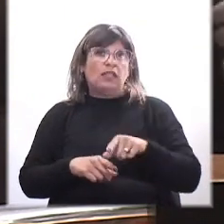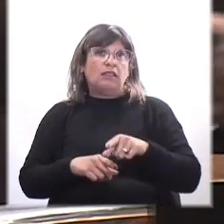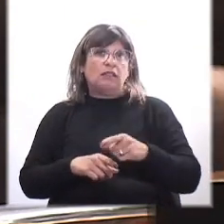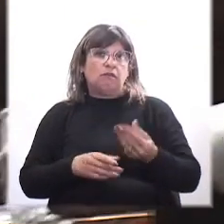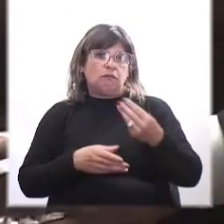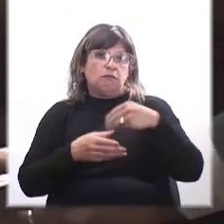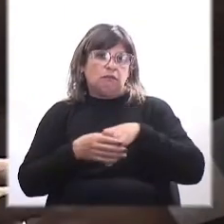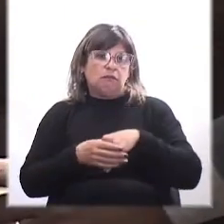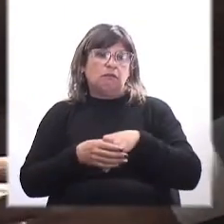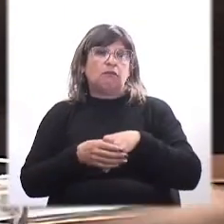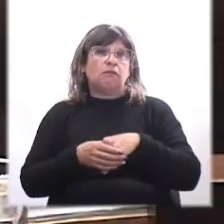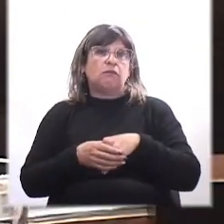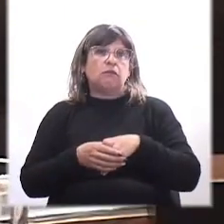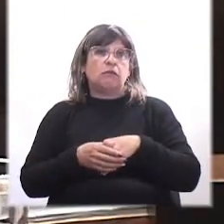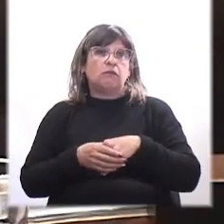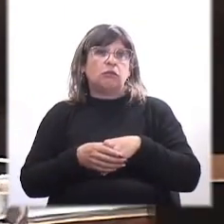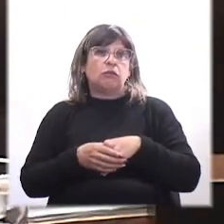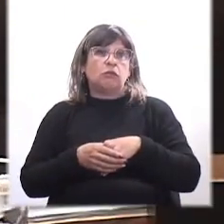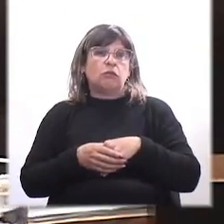integrado